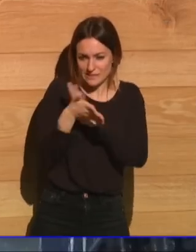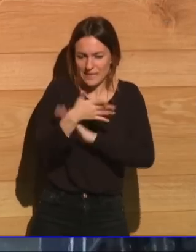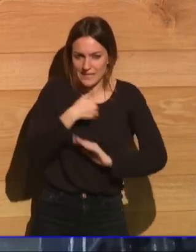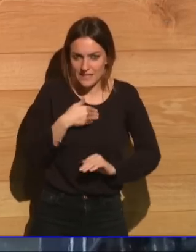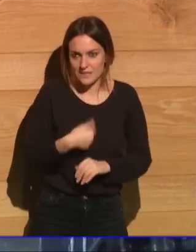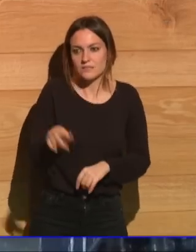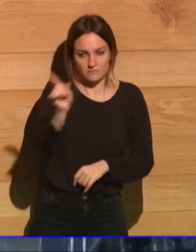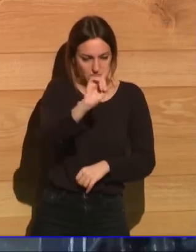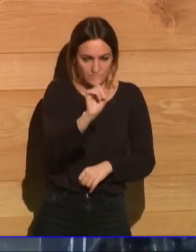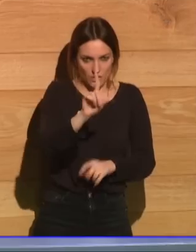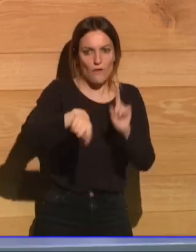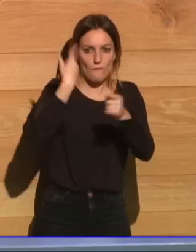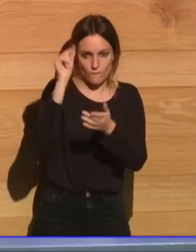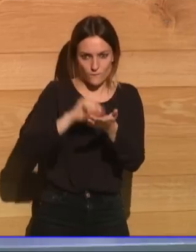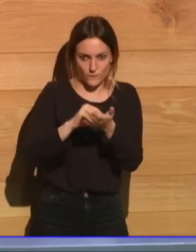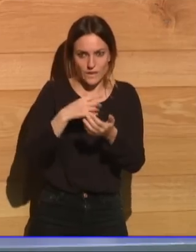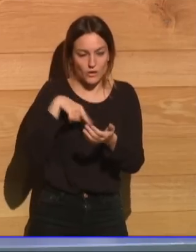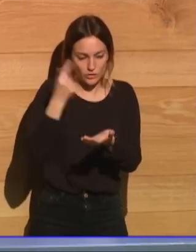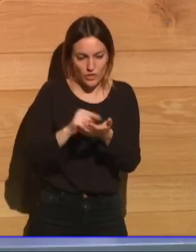os la vais a comer. Tienes un minuto, ¿eh?